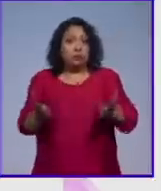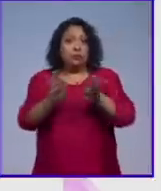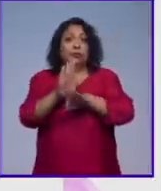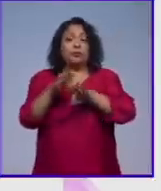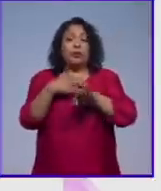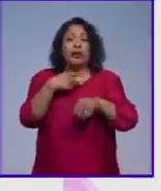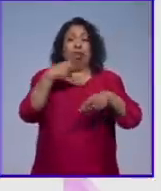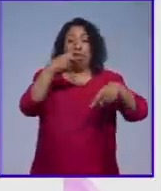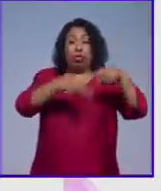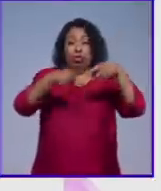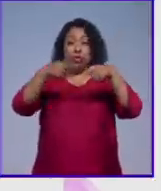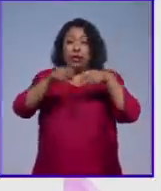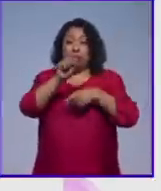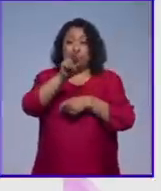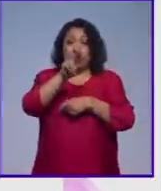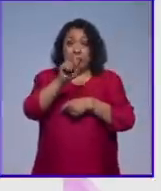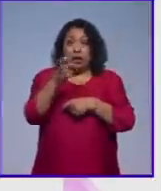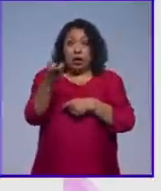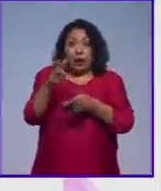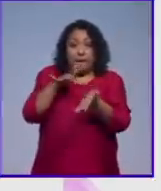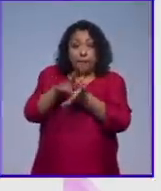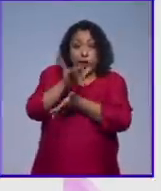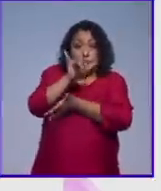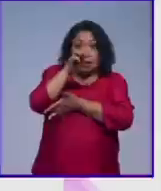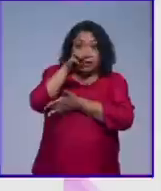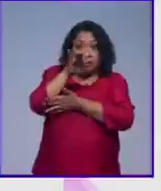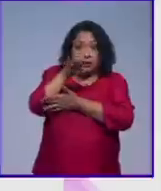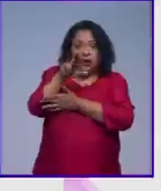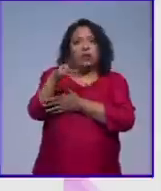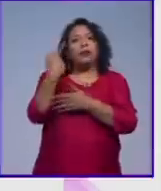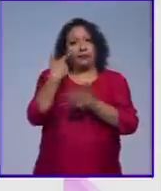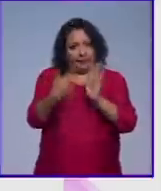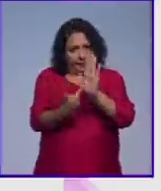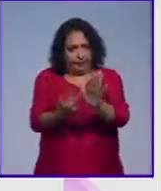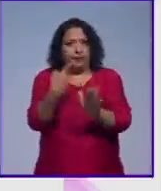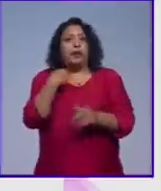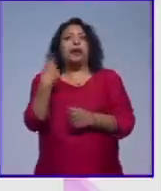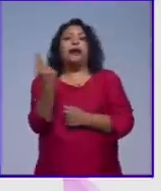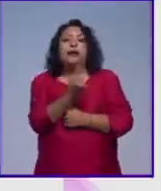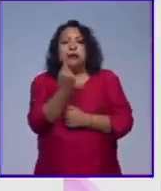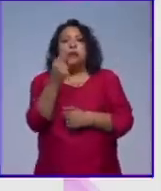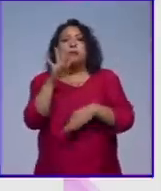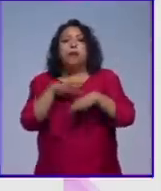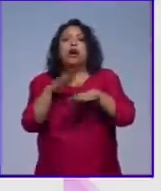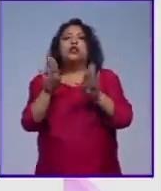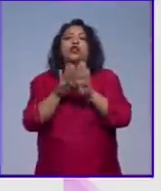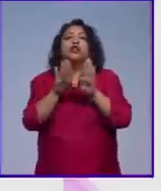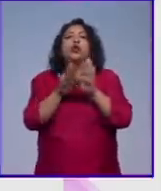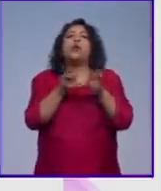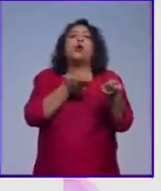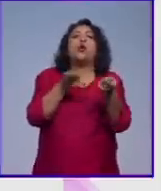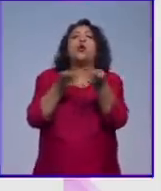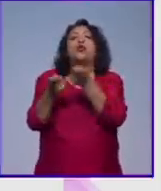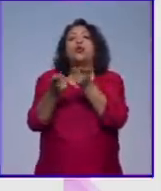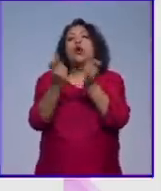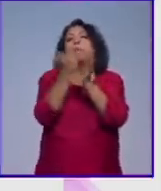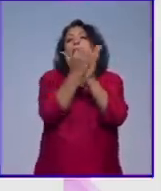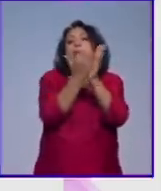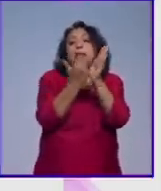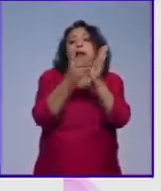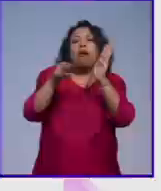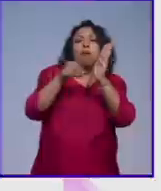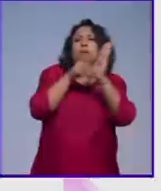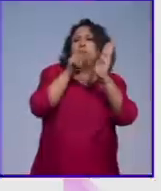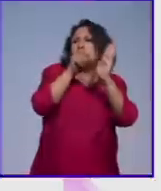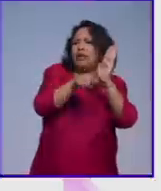las series, y que lo haga el IMCINE, nos está demostrando que necesitamos un marco regulatorio que incluya